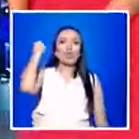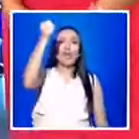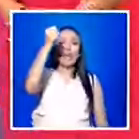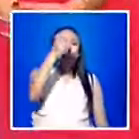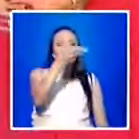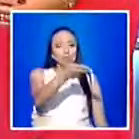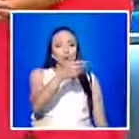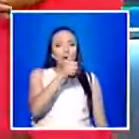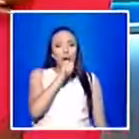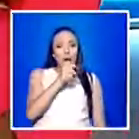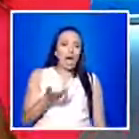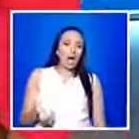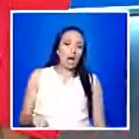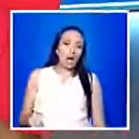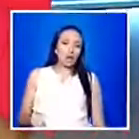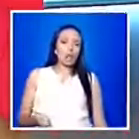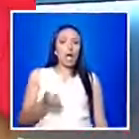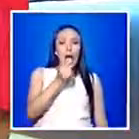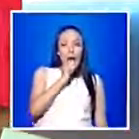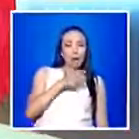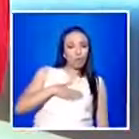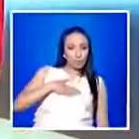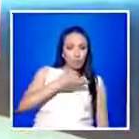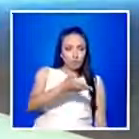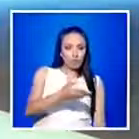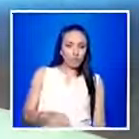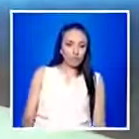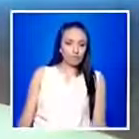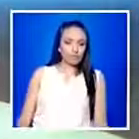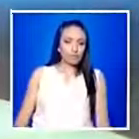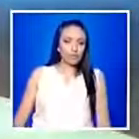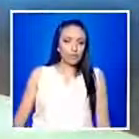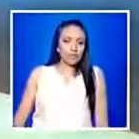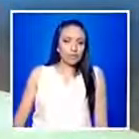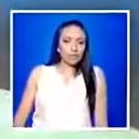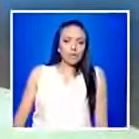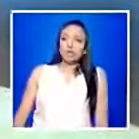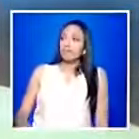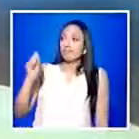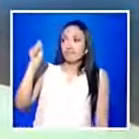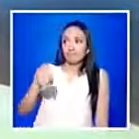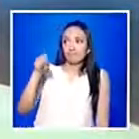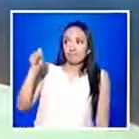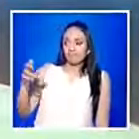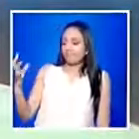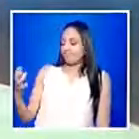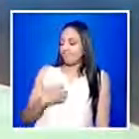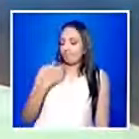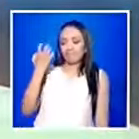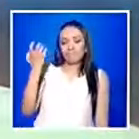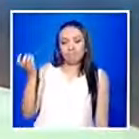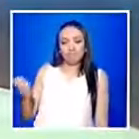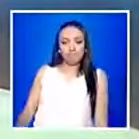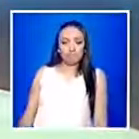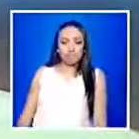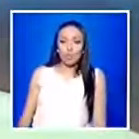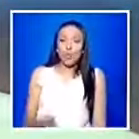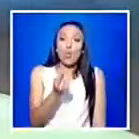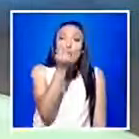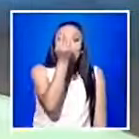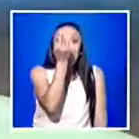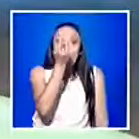derecho que se les está negando. Agua, por favor, para Pizuli. Muy buenos días. Bien lo has dicho, Andrea. Qué indignación. Si uno un día se